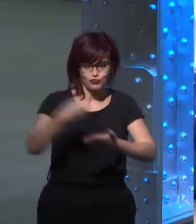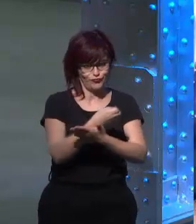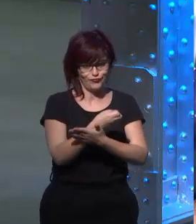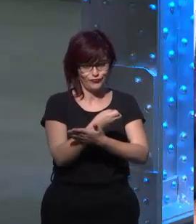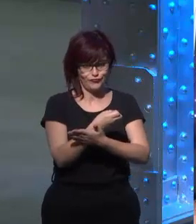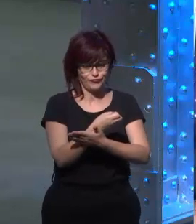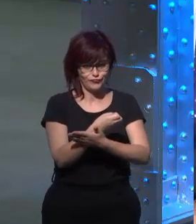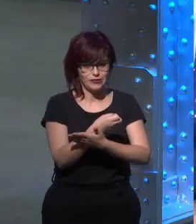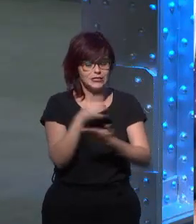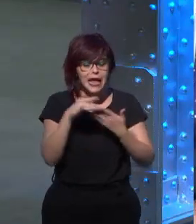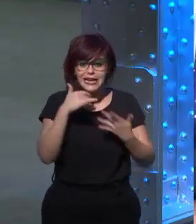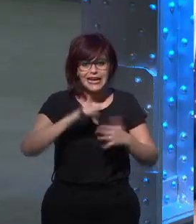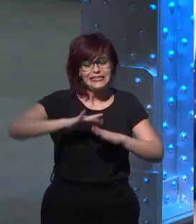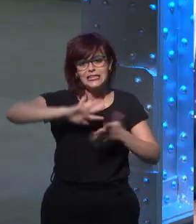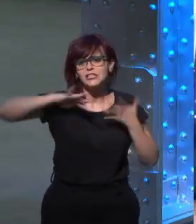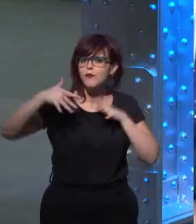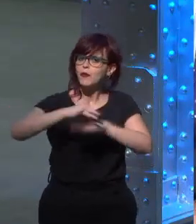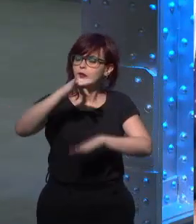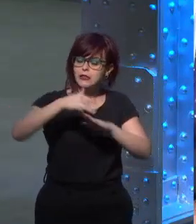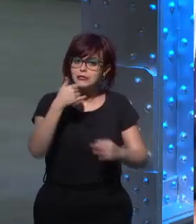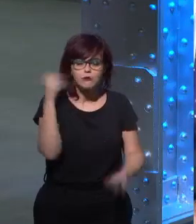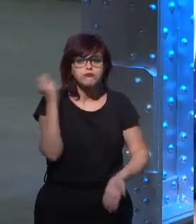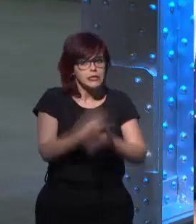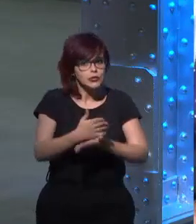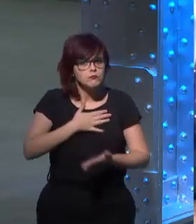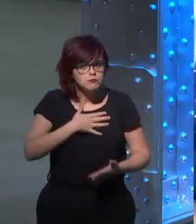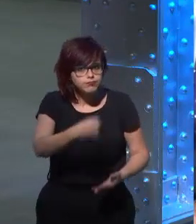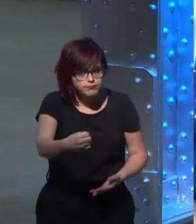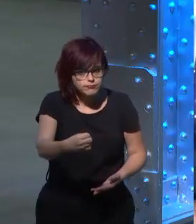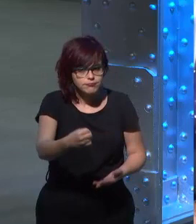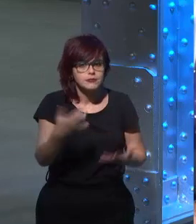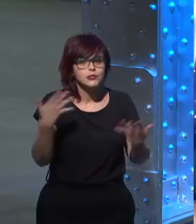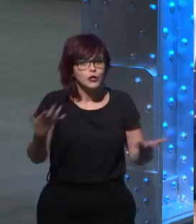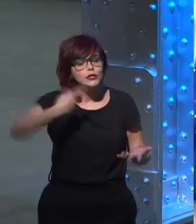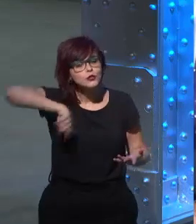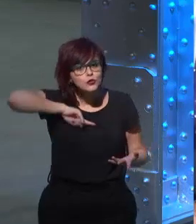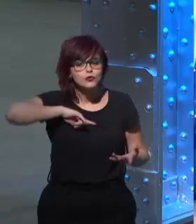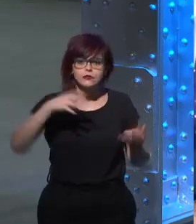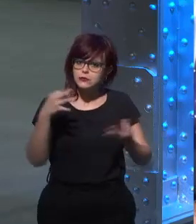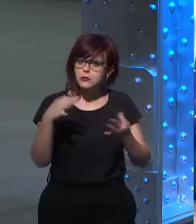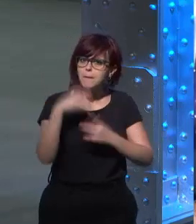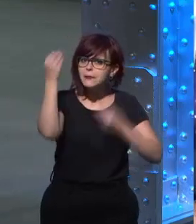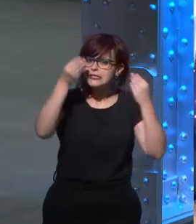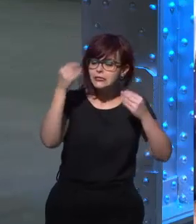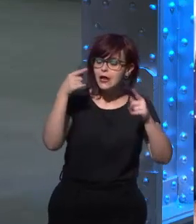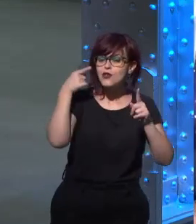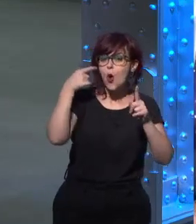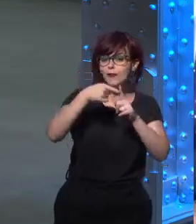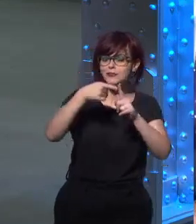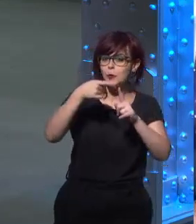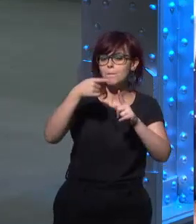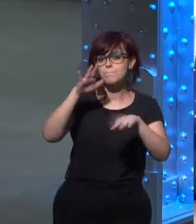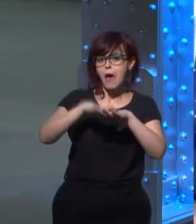digital es algo muy importante que vamos a tener que afrontar. Y además, lo hacemos teniendo en cuenta y tratando de convencer o